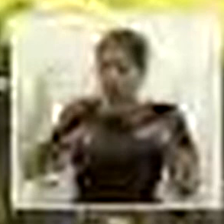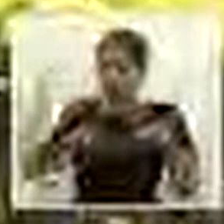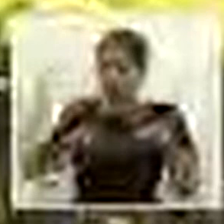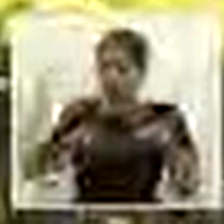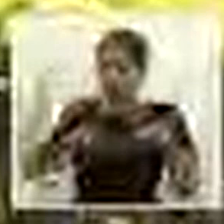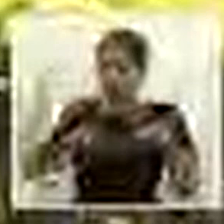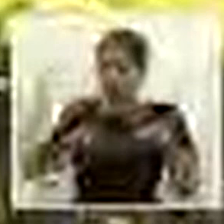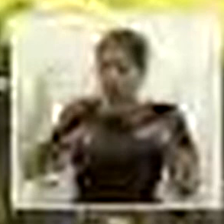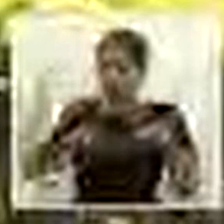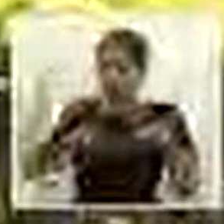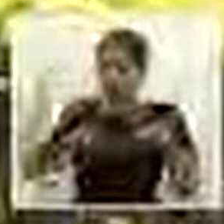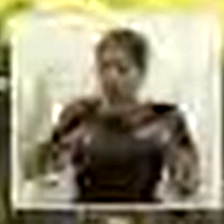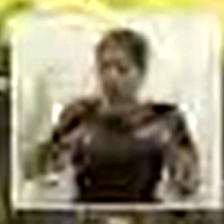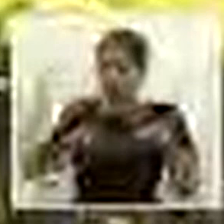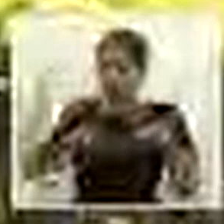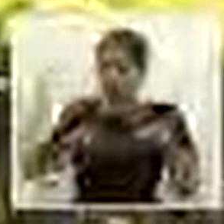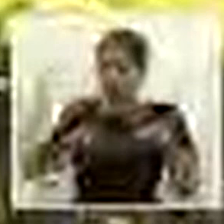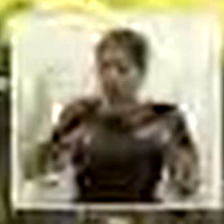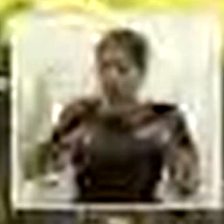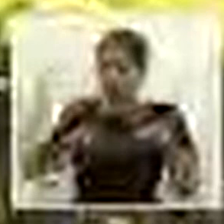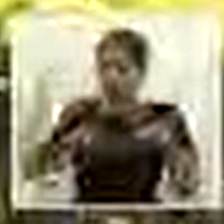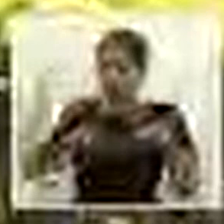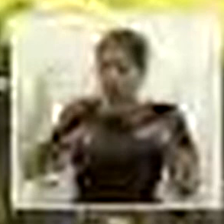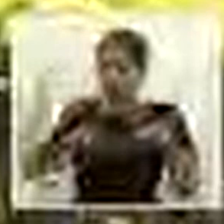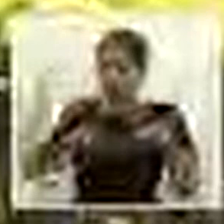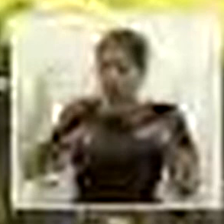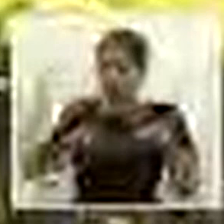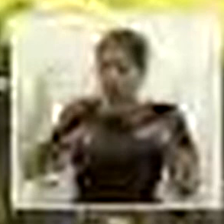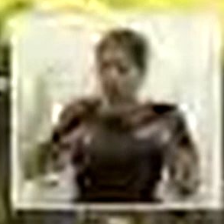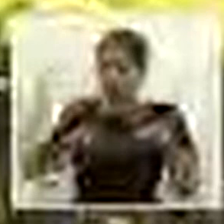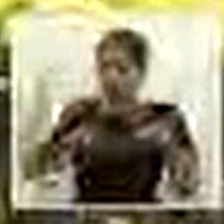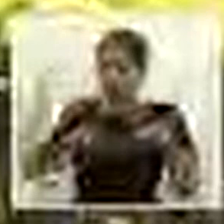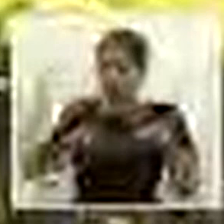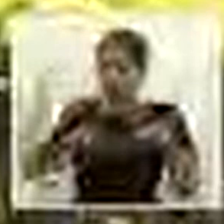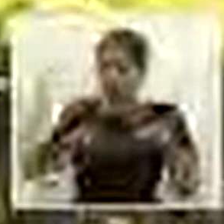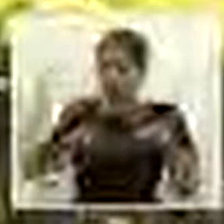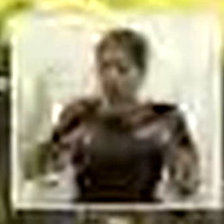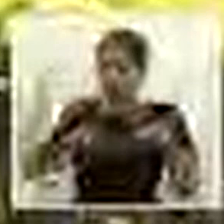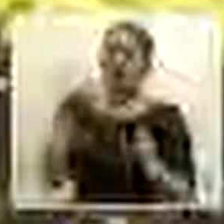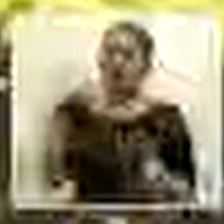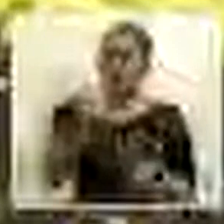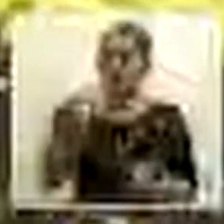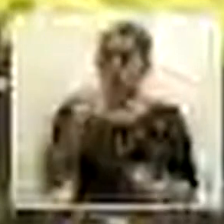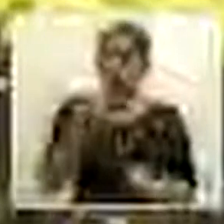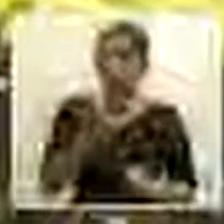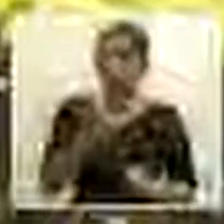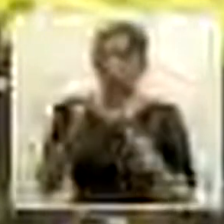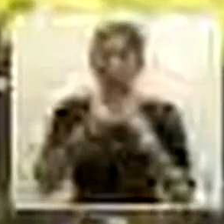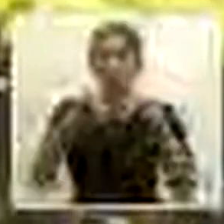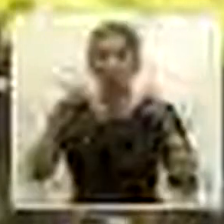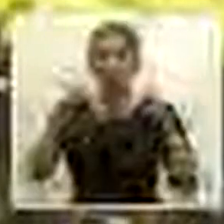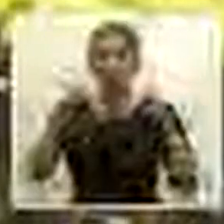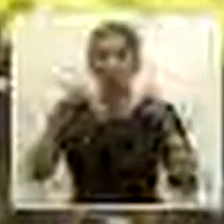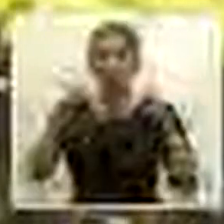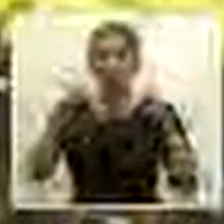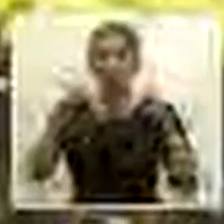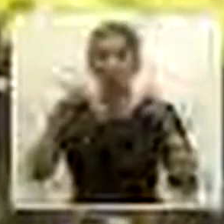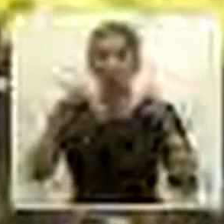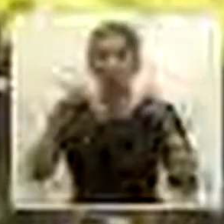que pasar para dar medidas de confinamiento más fuertes? Un confinamiento que aquí la verdad es que no hemos vivido hasta el